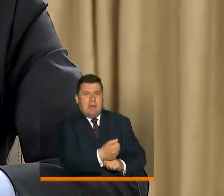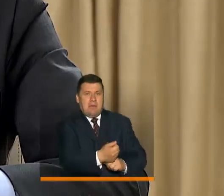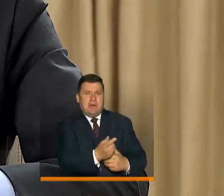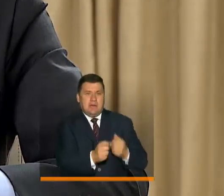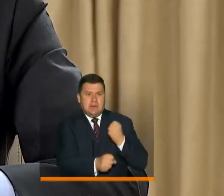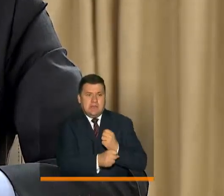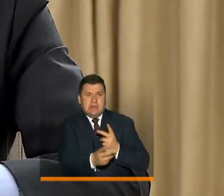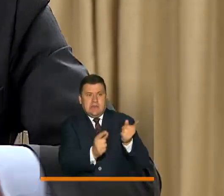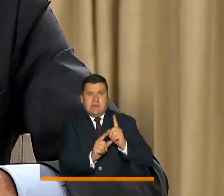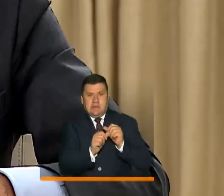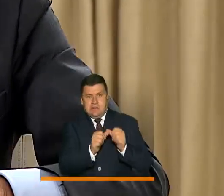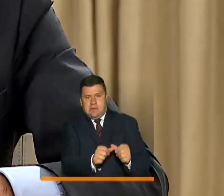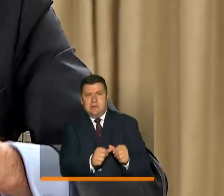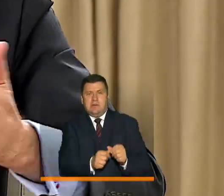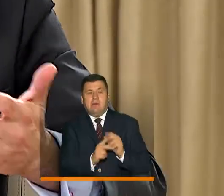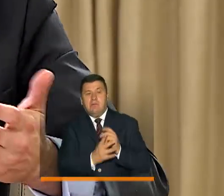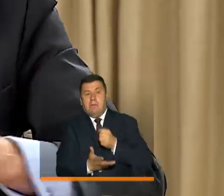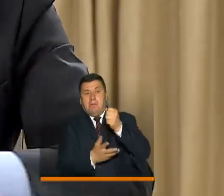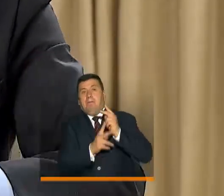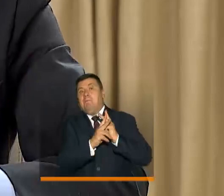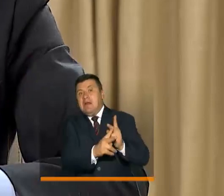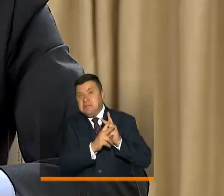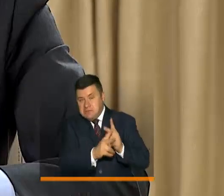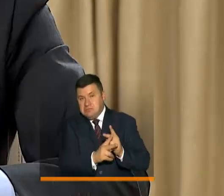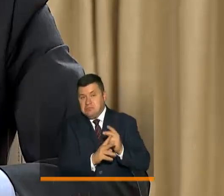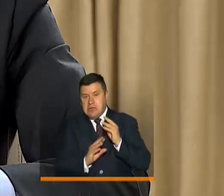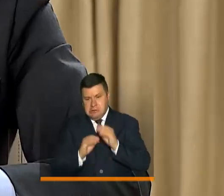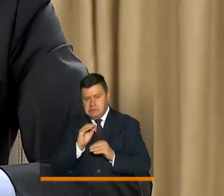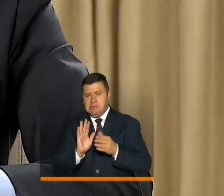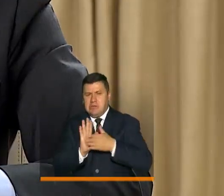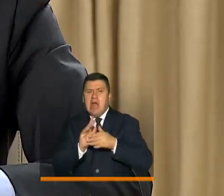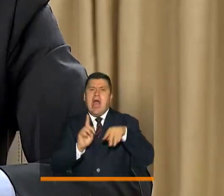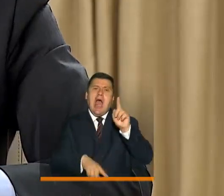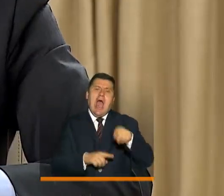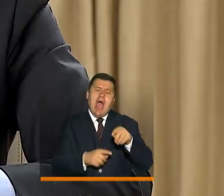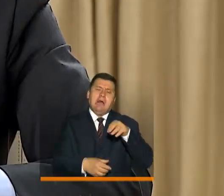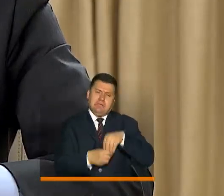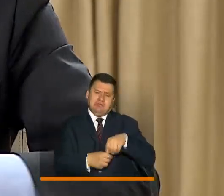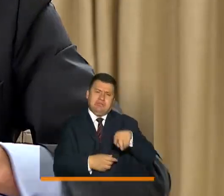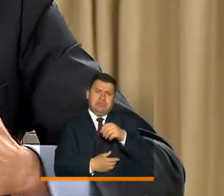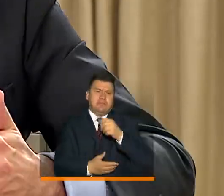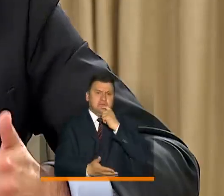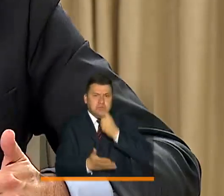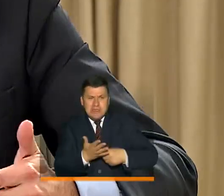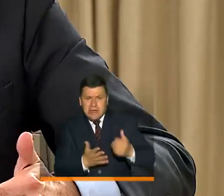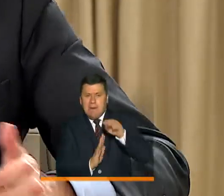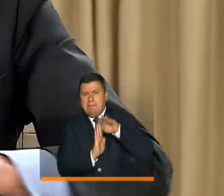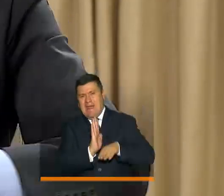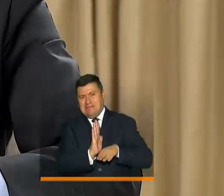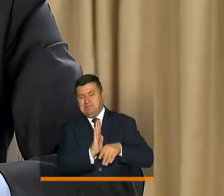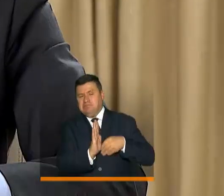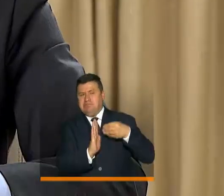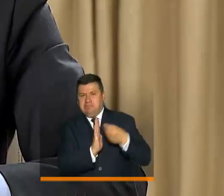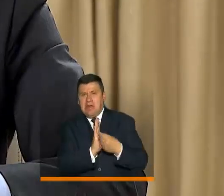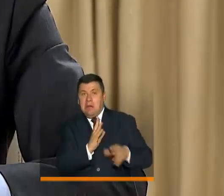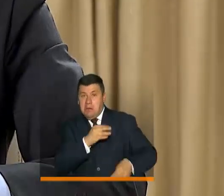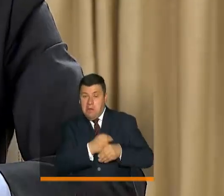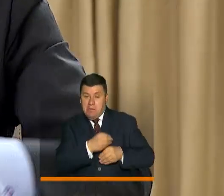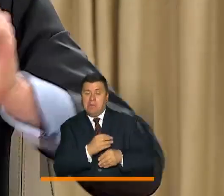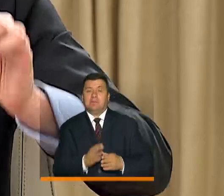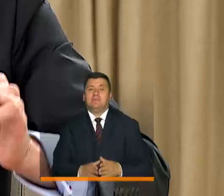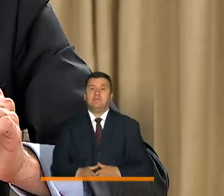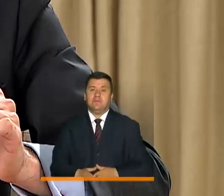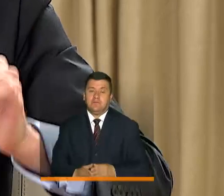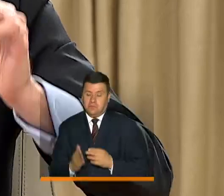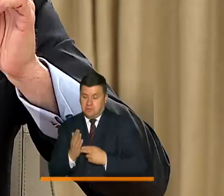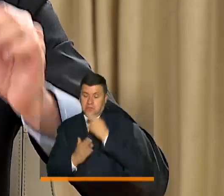salvaguardar empleos, con líneas de crédito como se han venido diseñando y algunos beneficios en materia tributaria como también se han venido implementando.